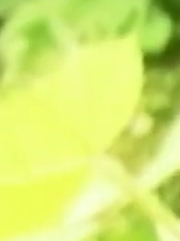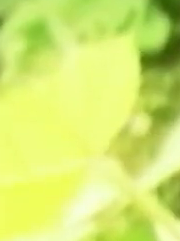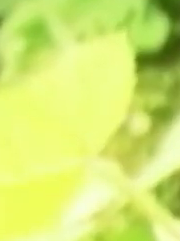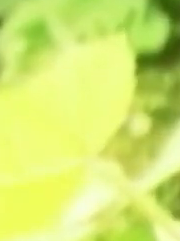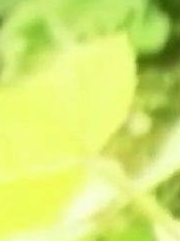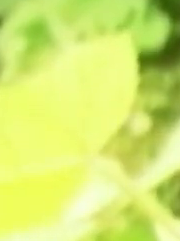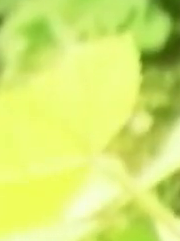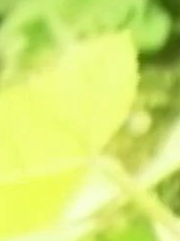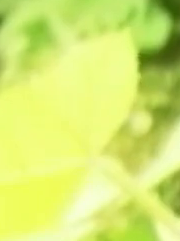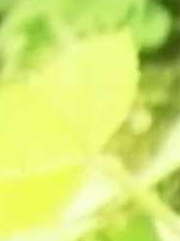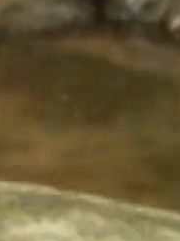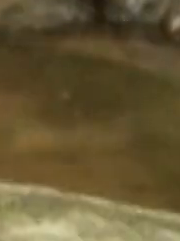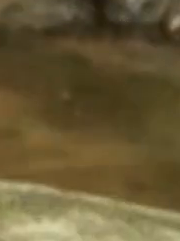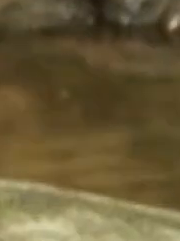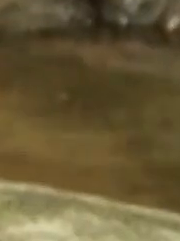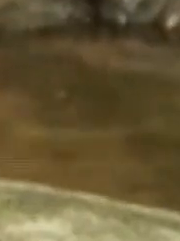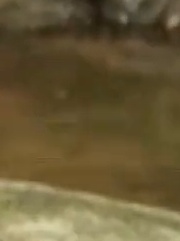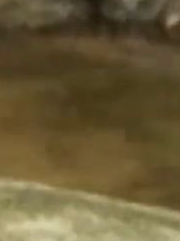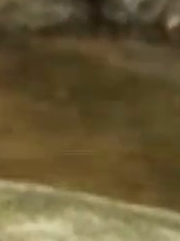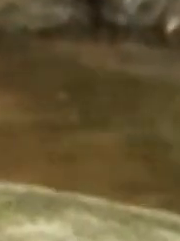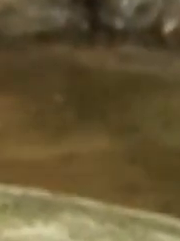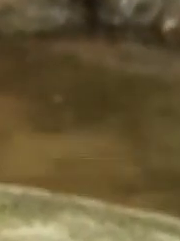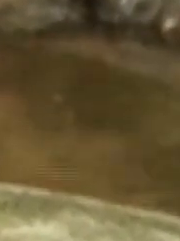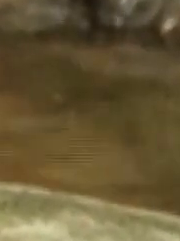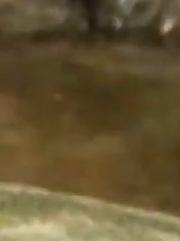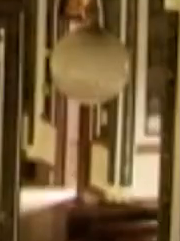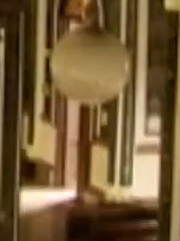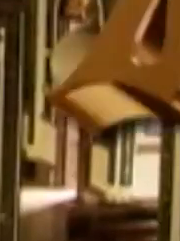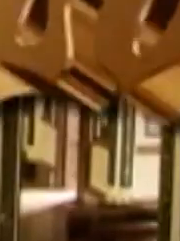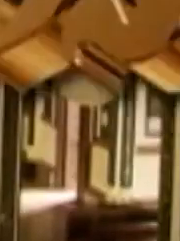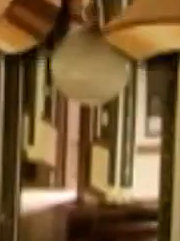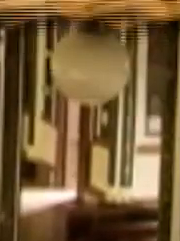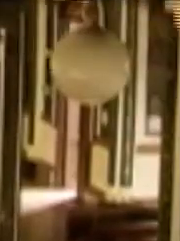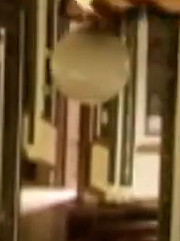esas gracias al Señor por la intercesión de la Virgen.